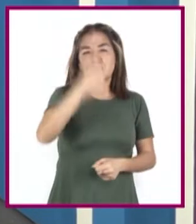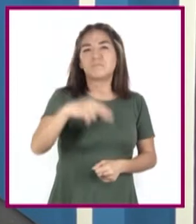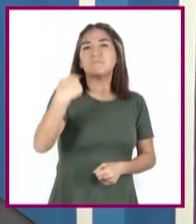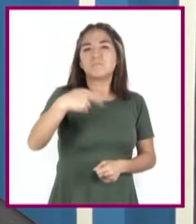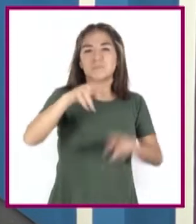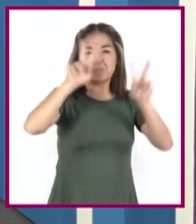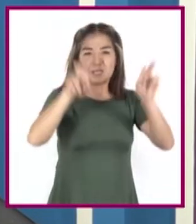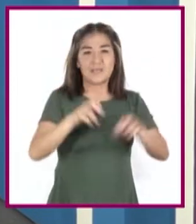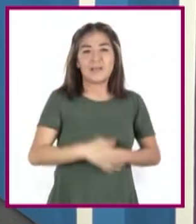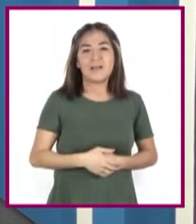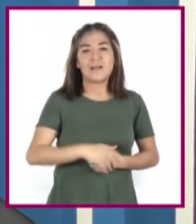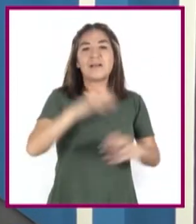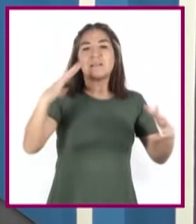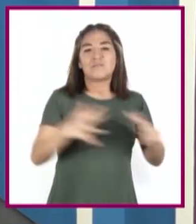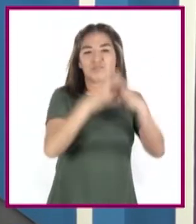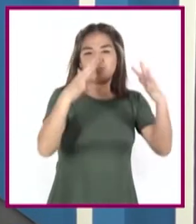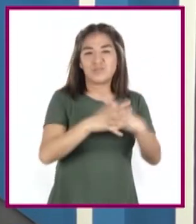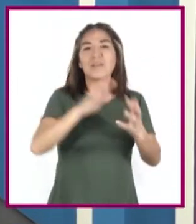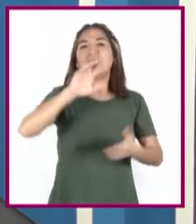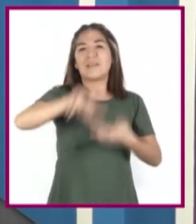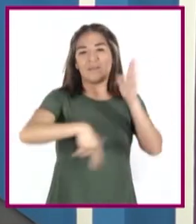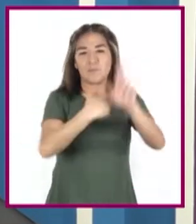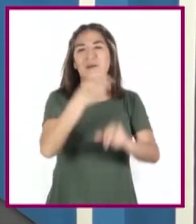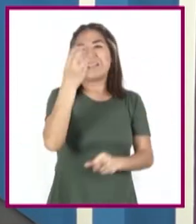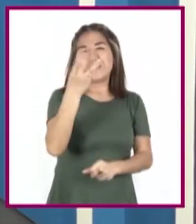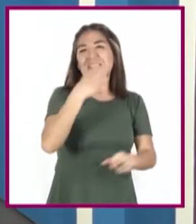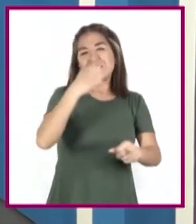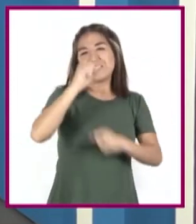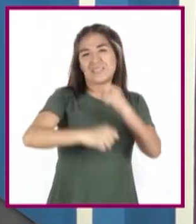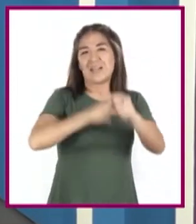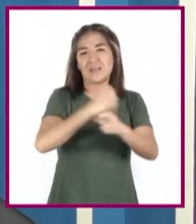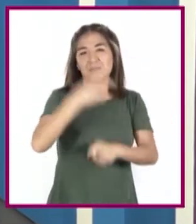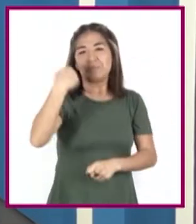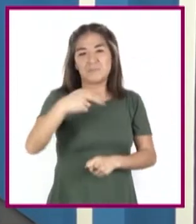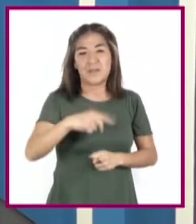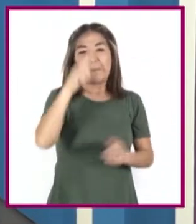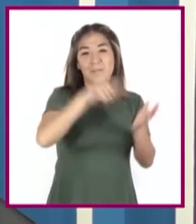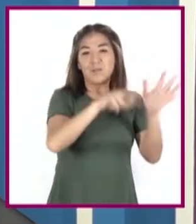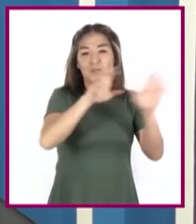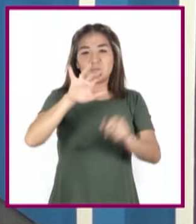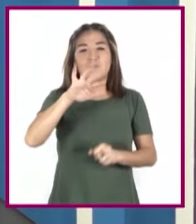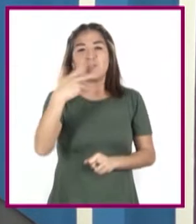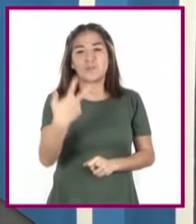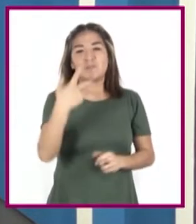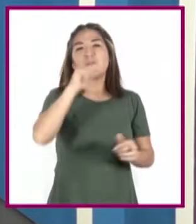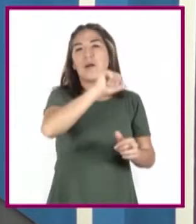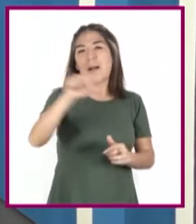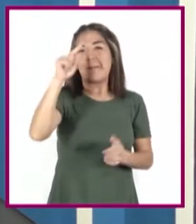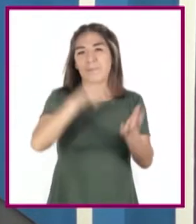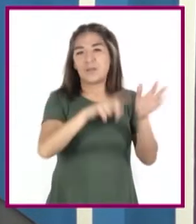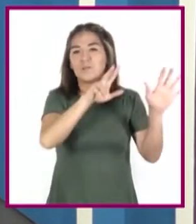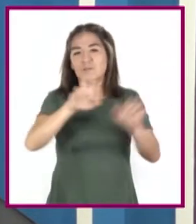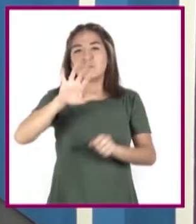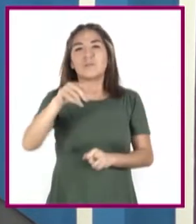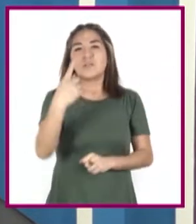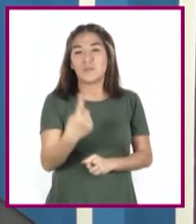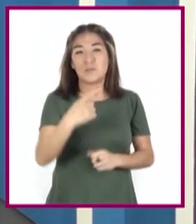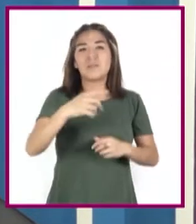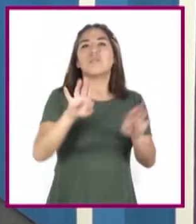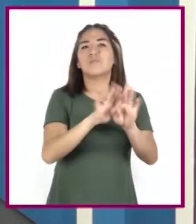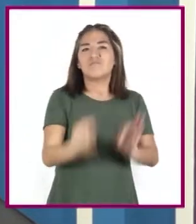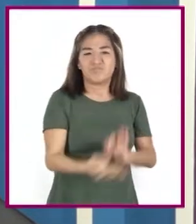llamada Guerra de Reforma o de 3 años, entre 1858 y 1861, que enfrentó a